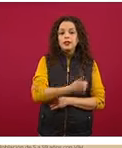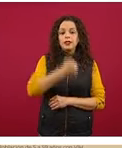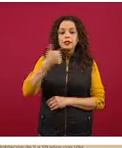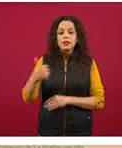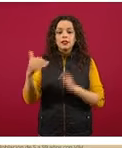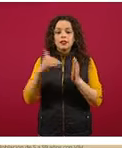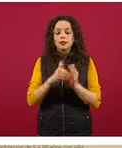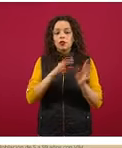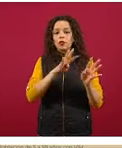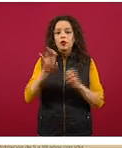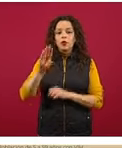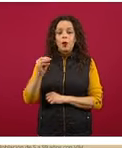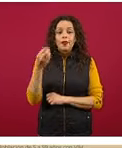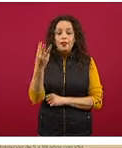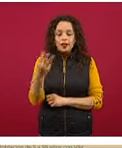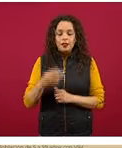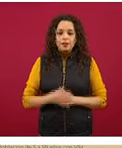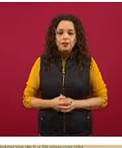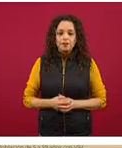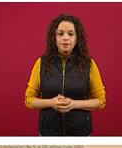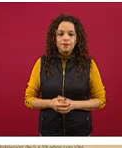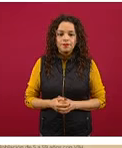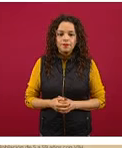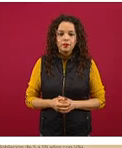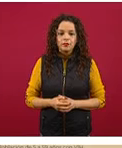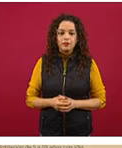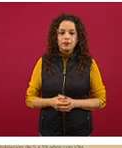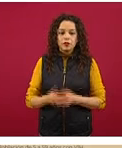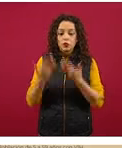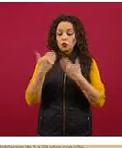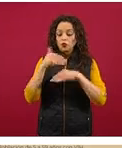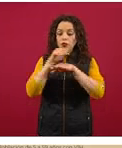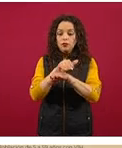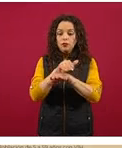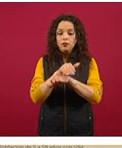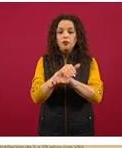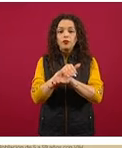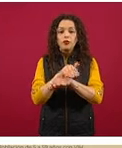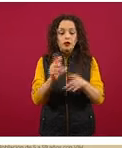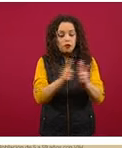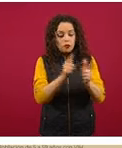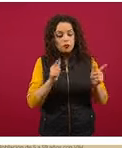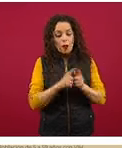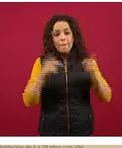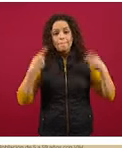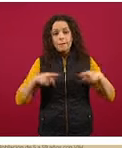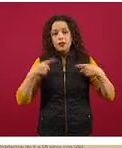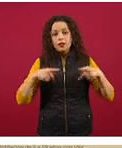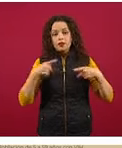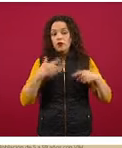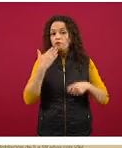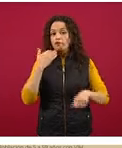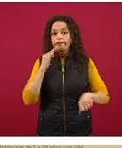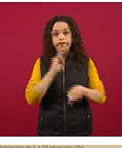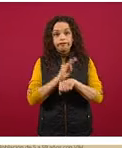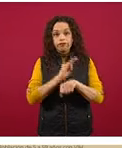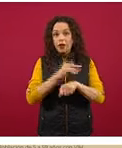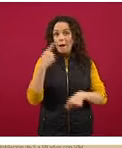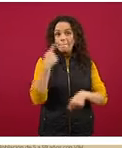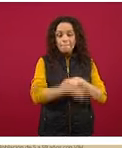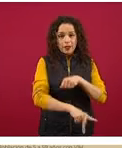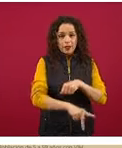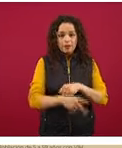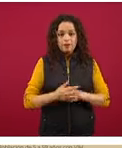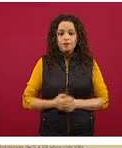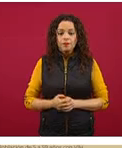966.493. Sobre la población de riesgo, que son las personas entre los 5